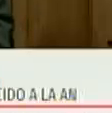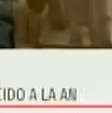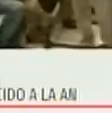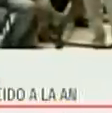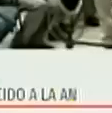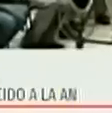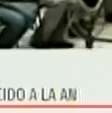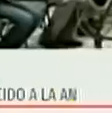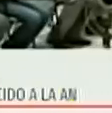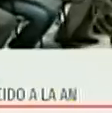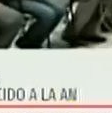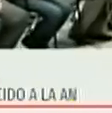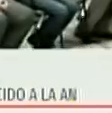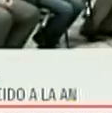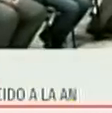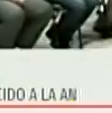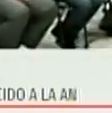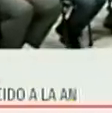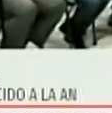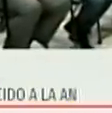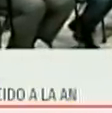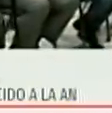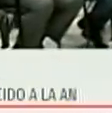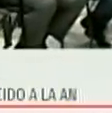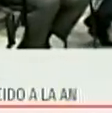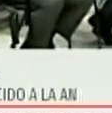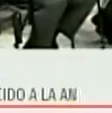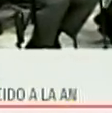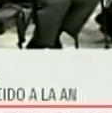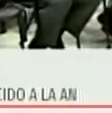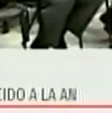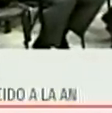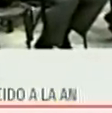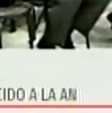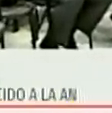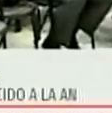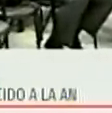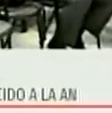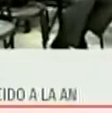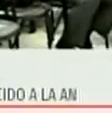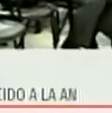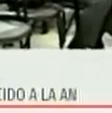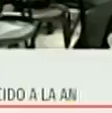Indira López, de Venezolana de Televisión, hace la siguiente pregunta.